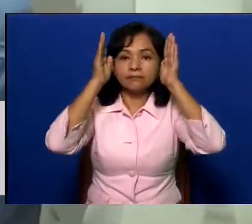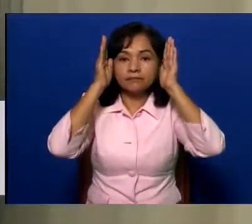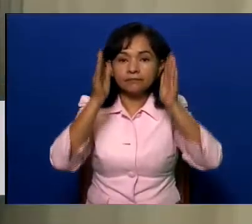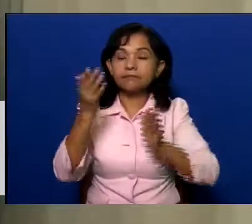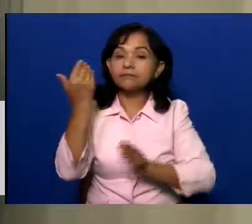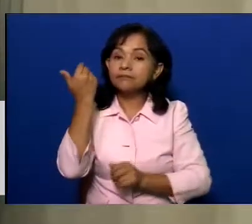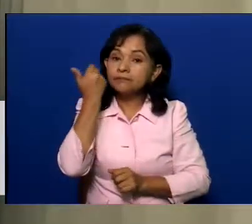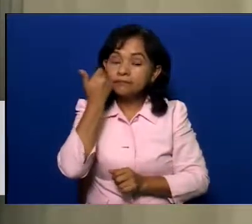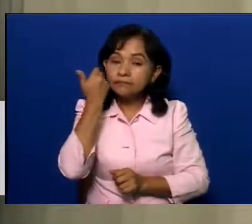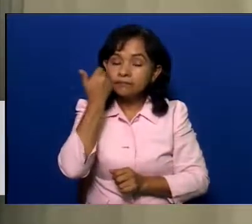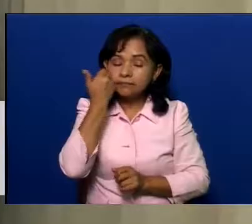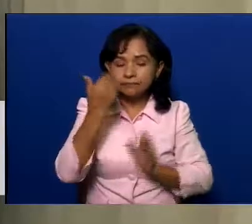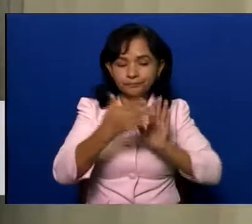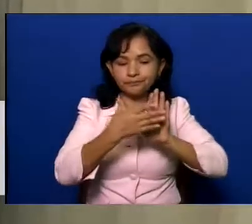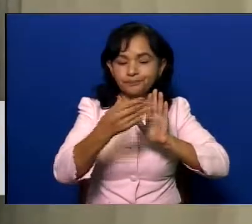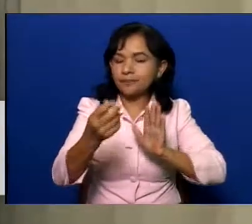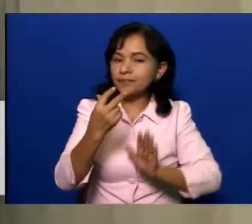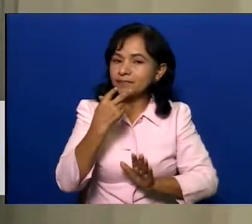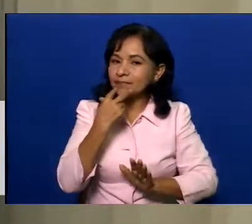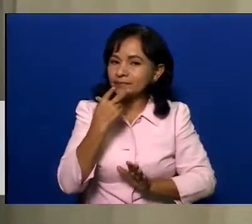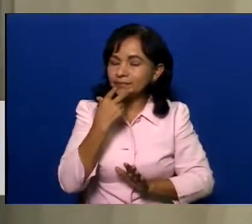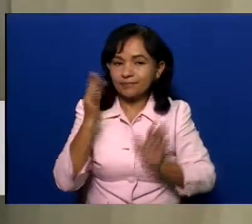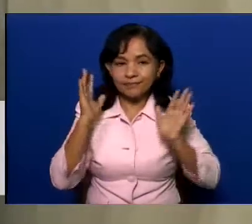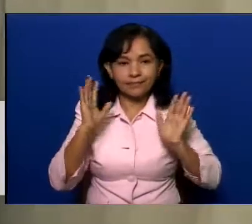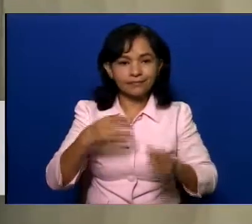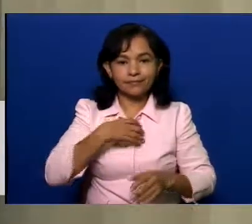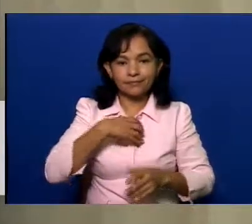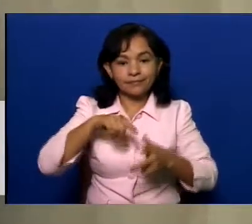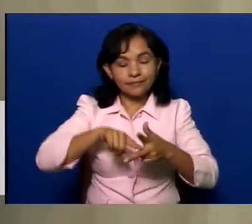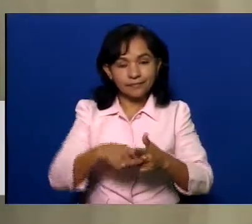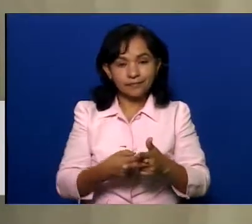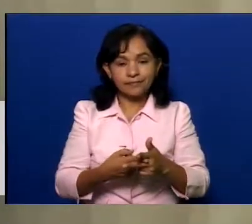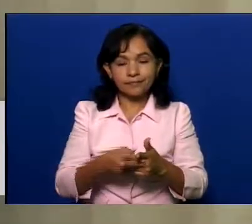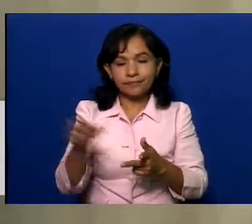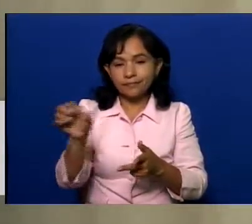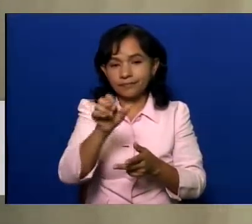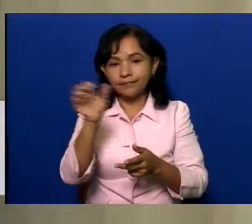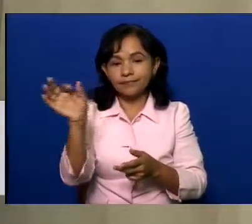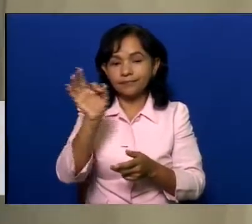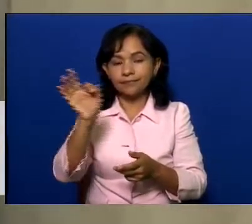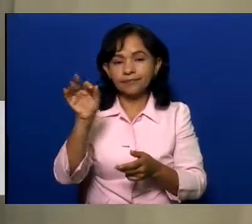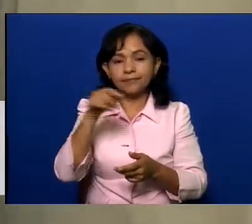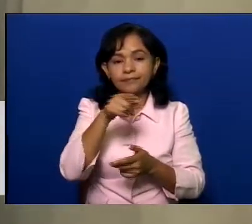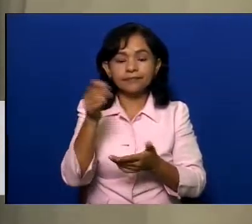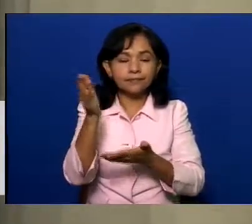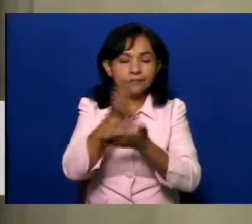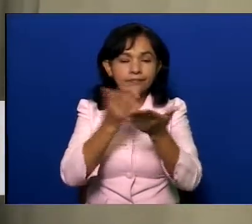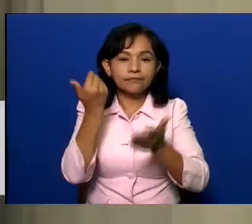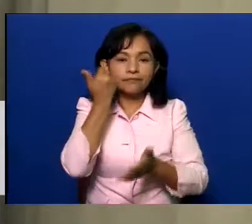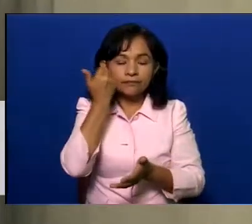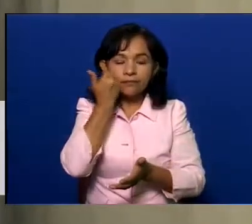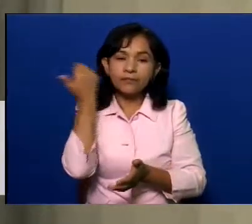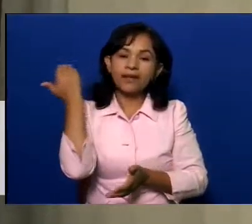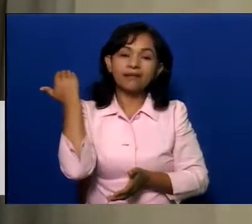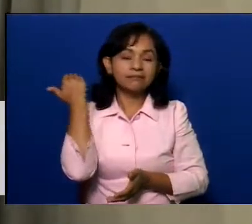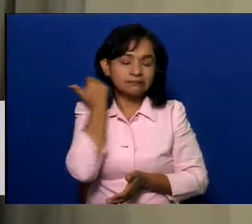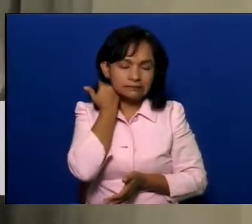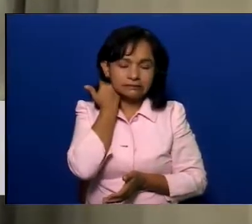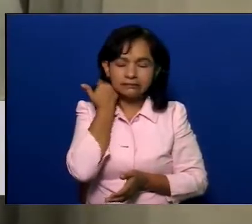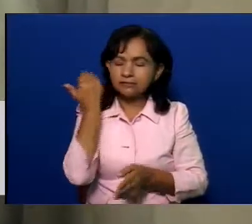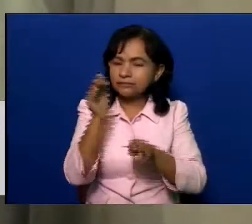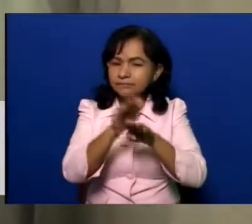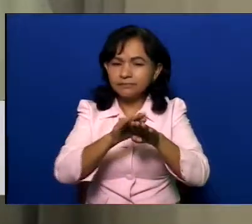más nacional. ¿Ha habido esfuerzos de nuestro gobierno para, de alguna manera, dar cobertura o instalar unidades